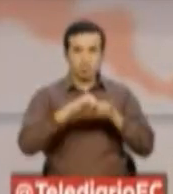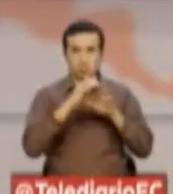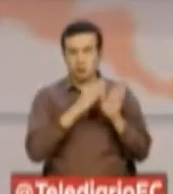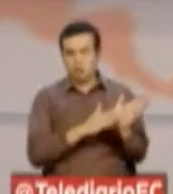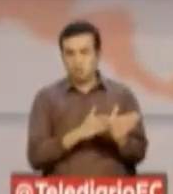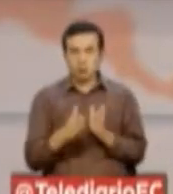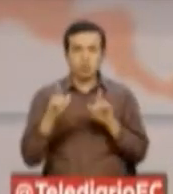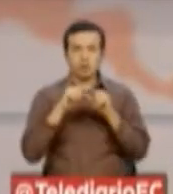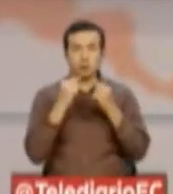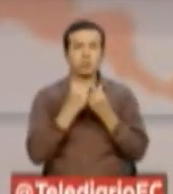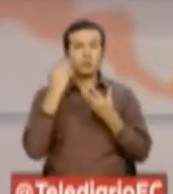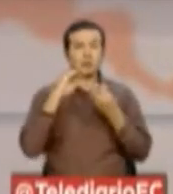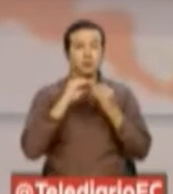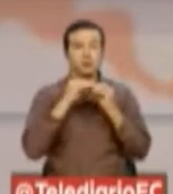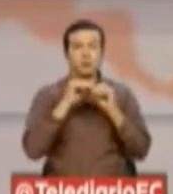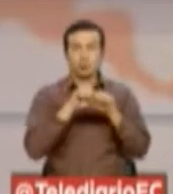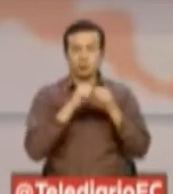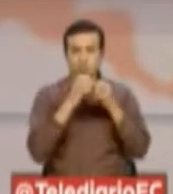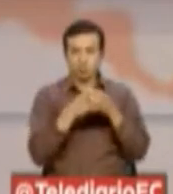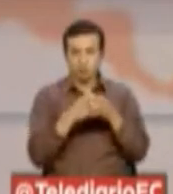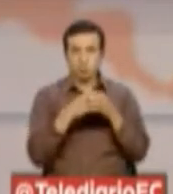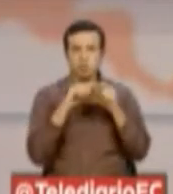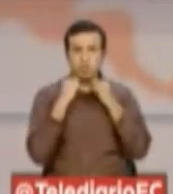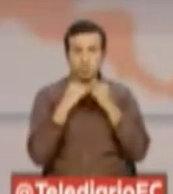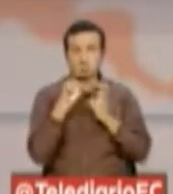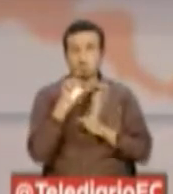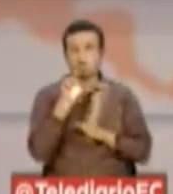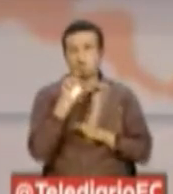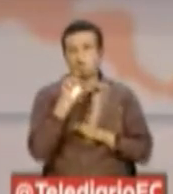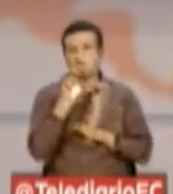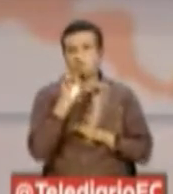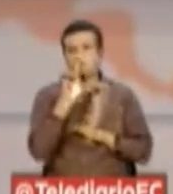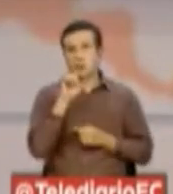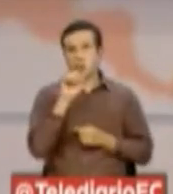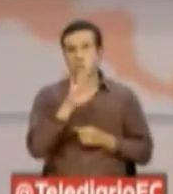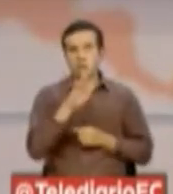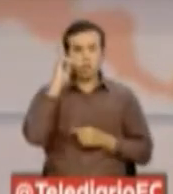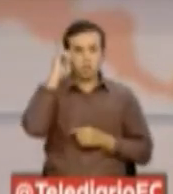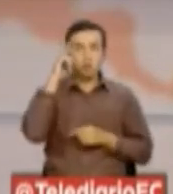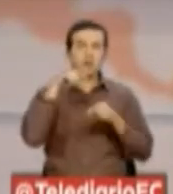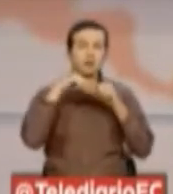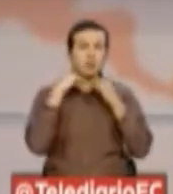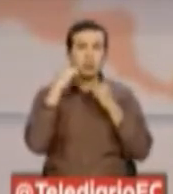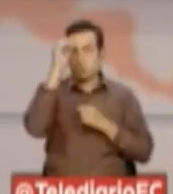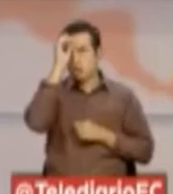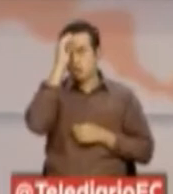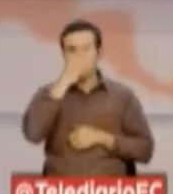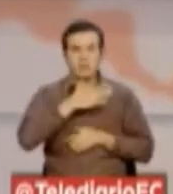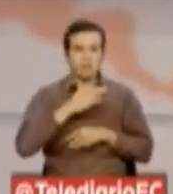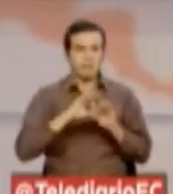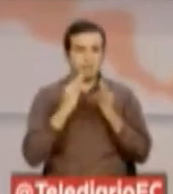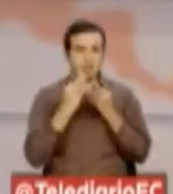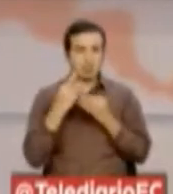de la mano de monseñor leonidas proaño que era el líder católico yo vengo de una familia profundamente católica